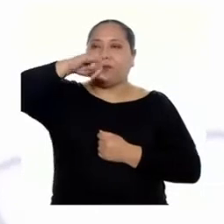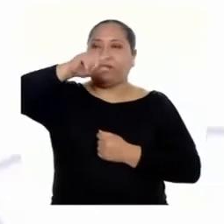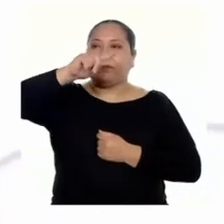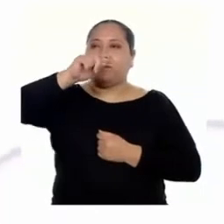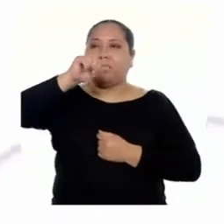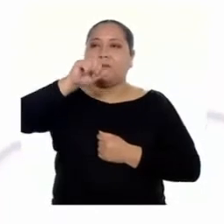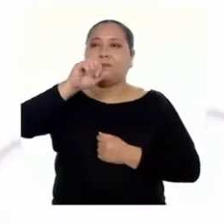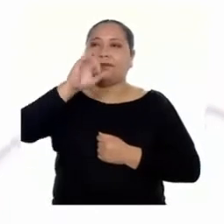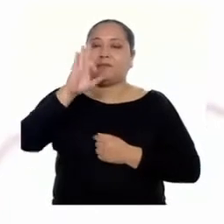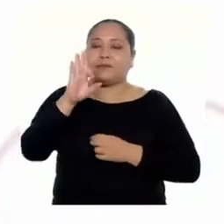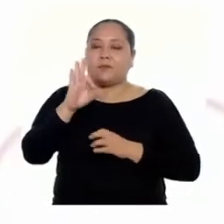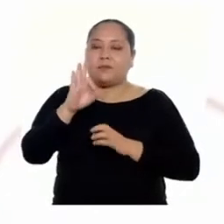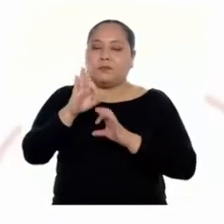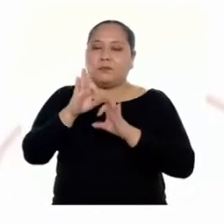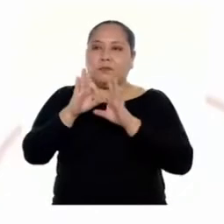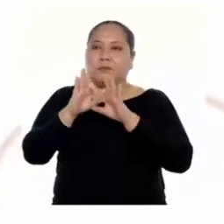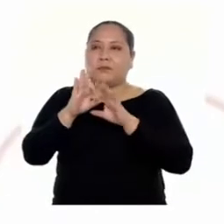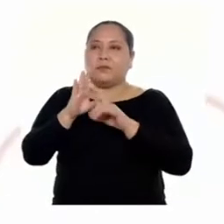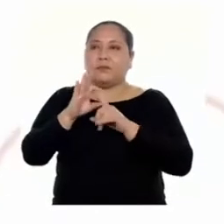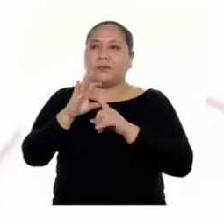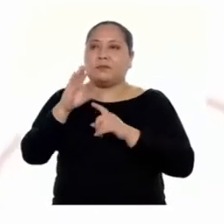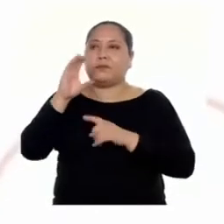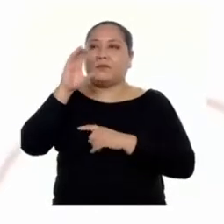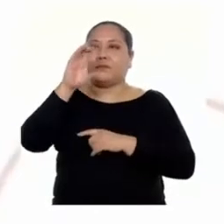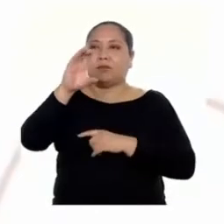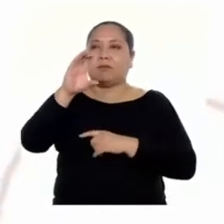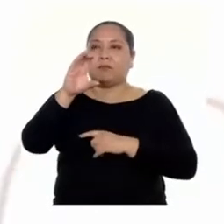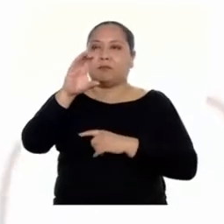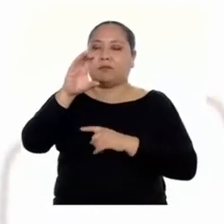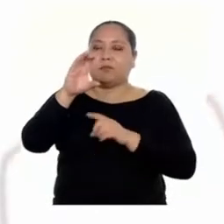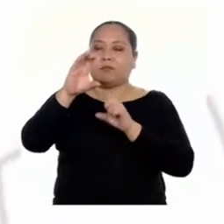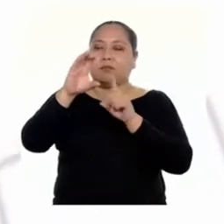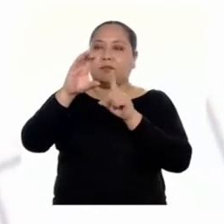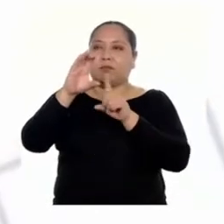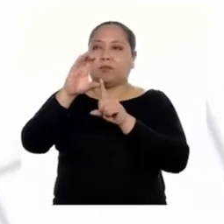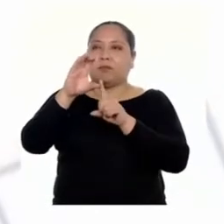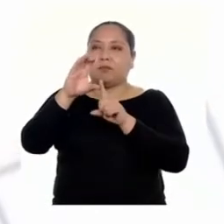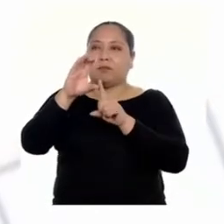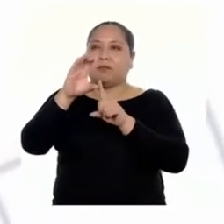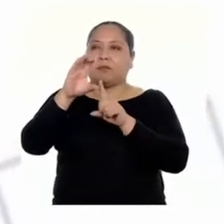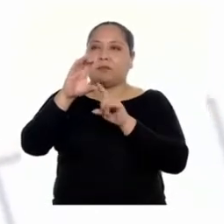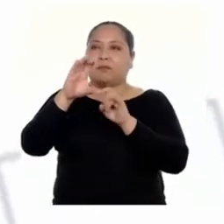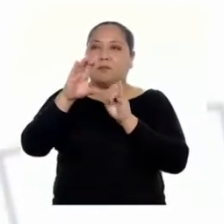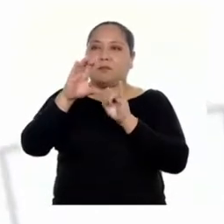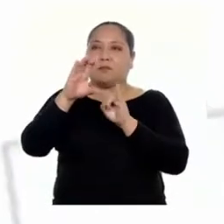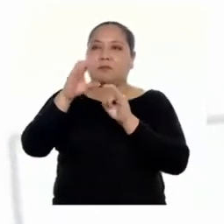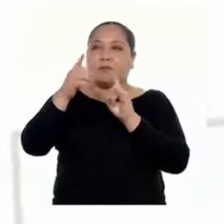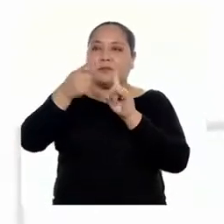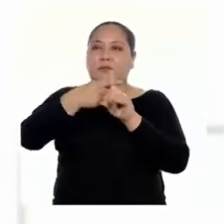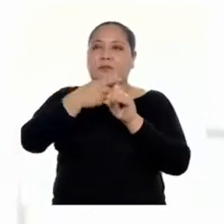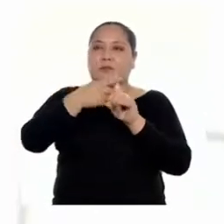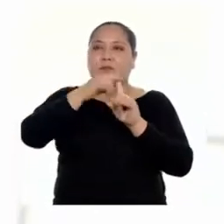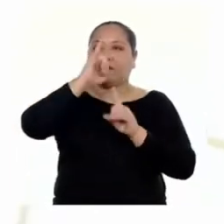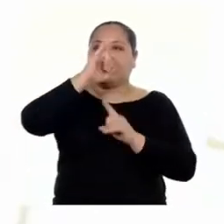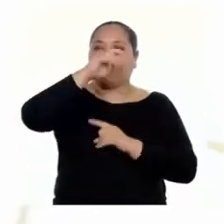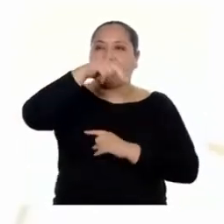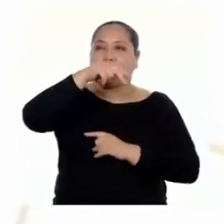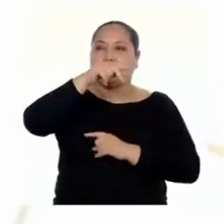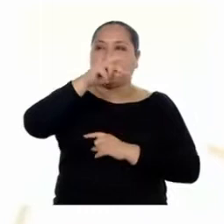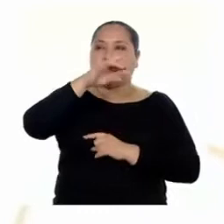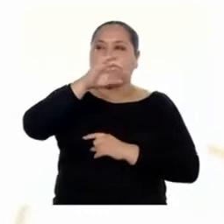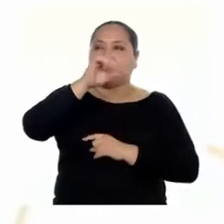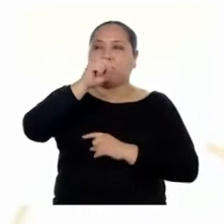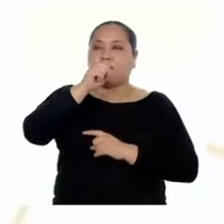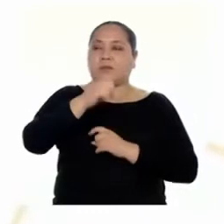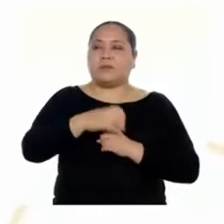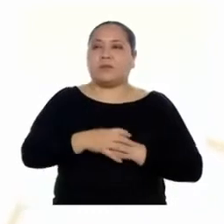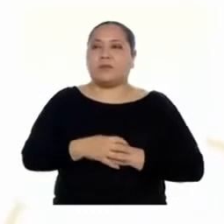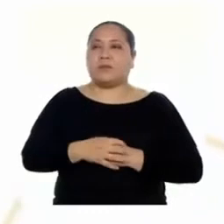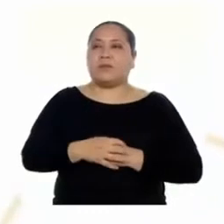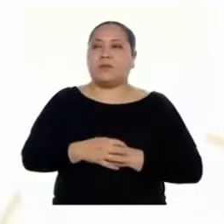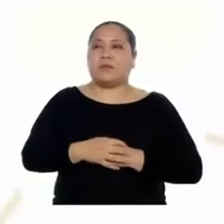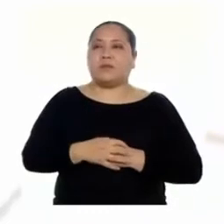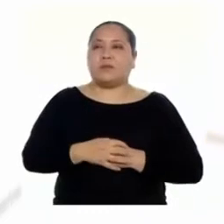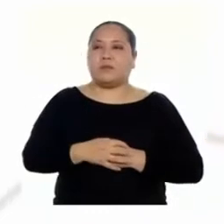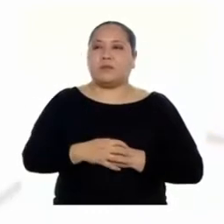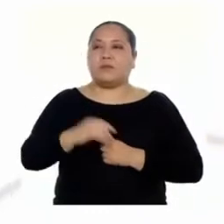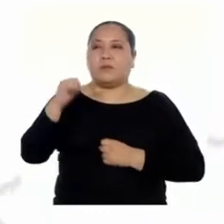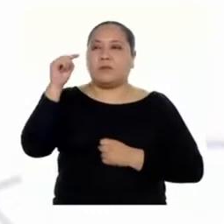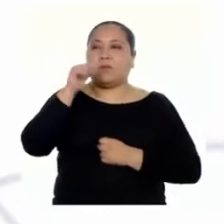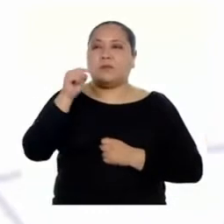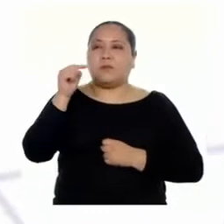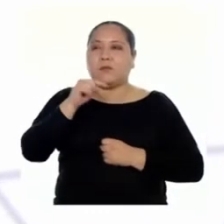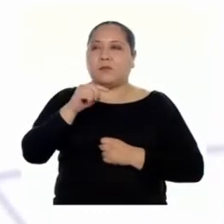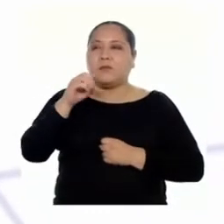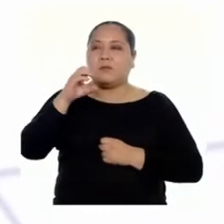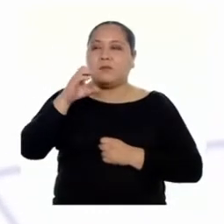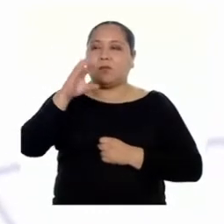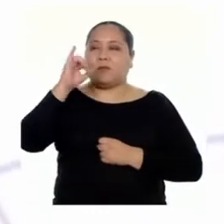final 1 es igual a capital inicial C sub I más el interés I. Sabemos que el interés es